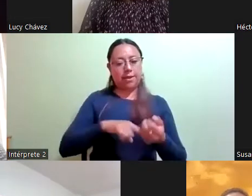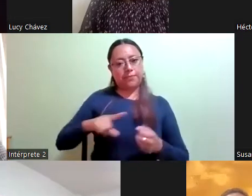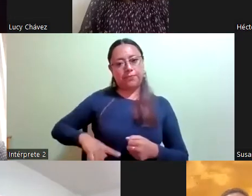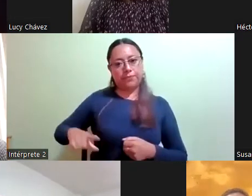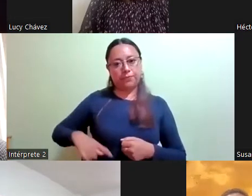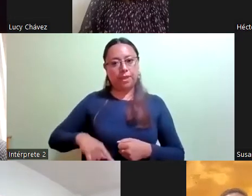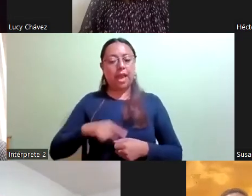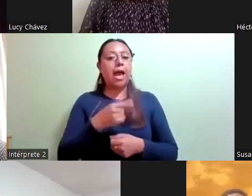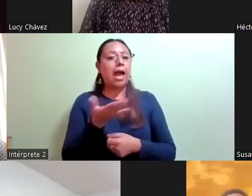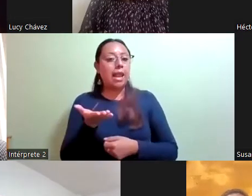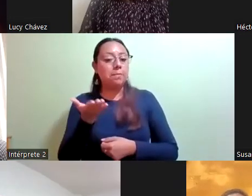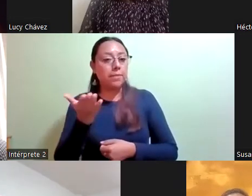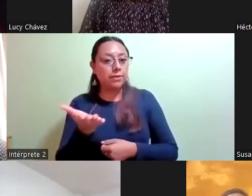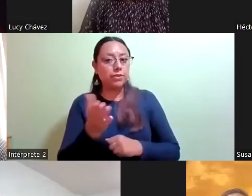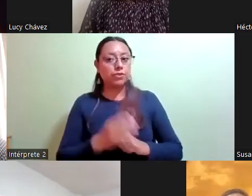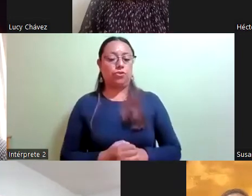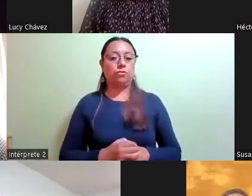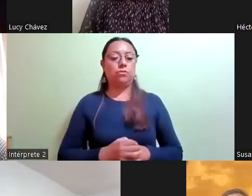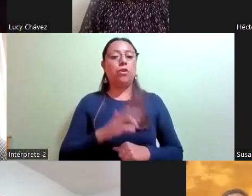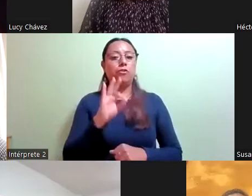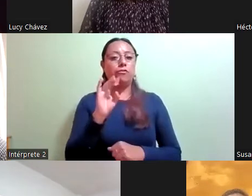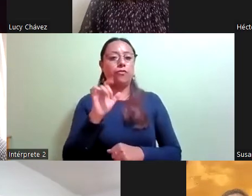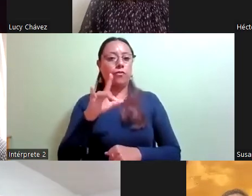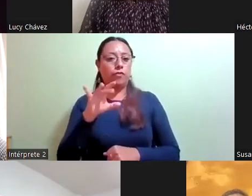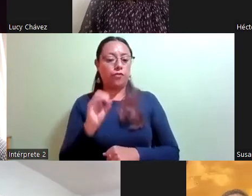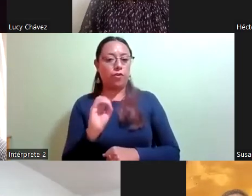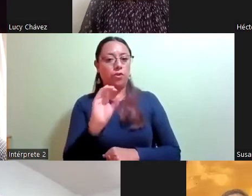datos personales con número de folio